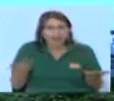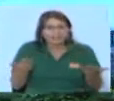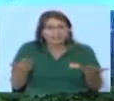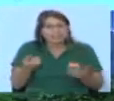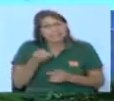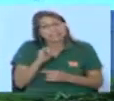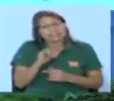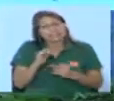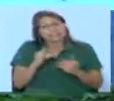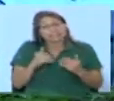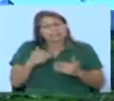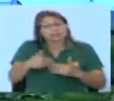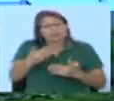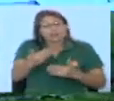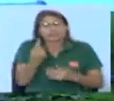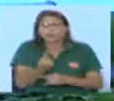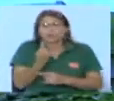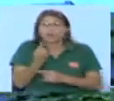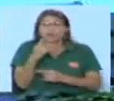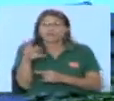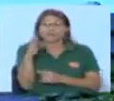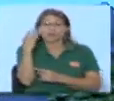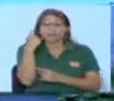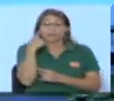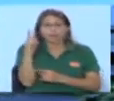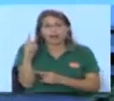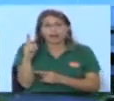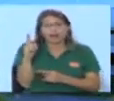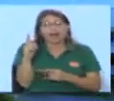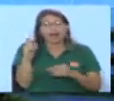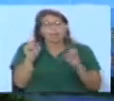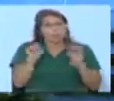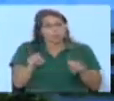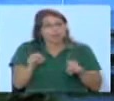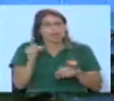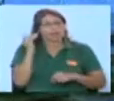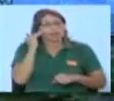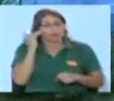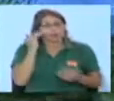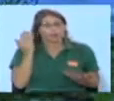resulta que la única forma para poder manejar y poder conocer sobre